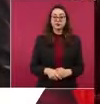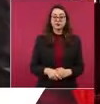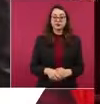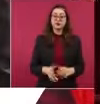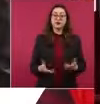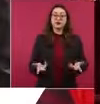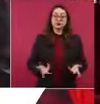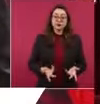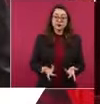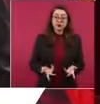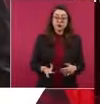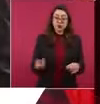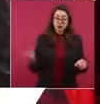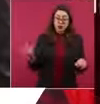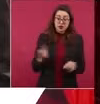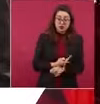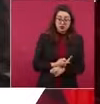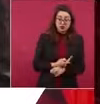Así es, Urbano Sósimo,